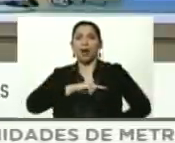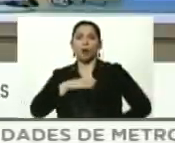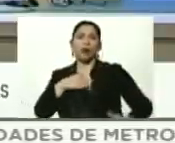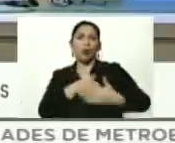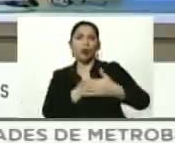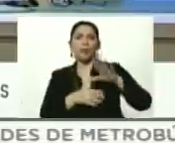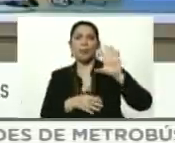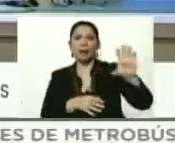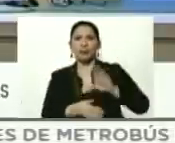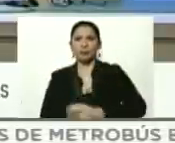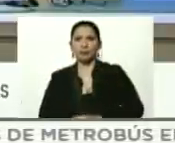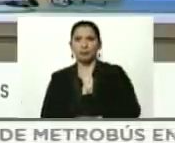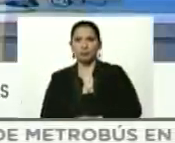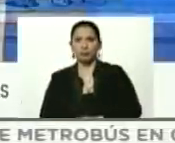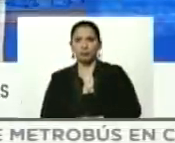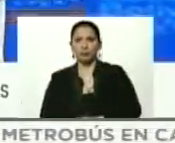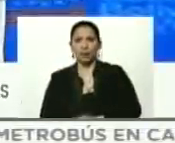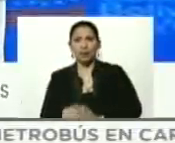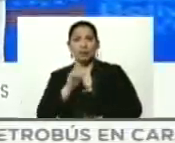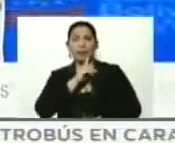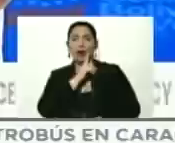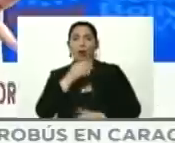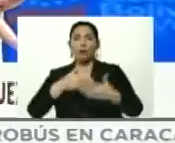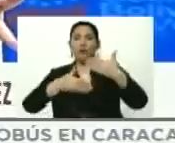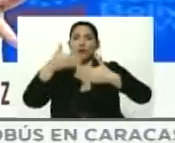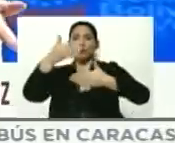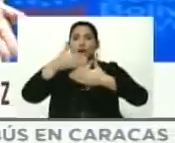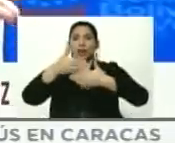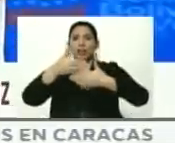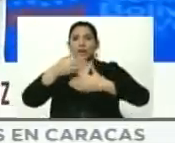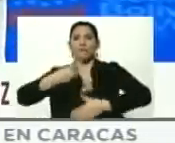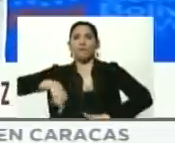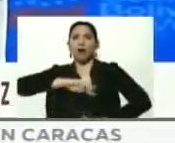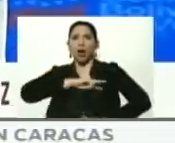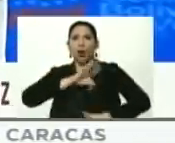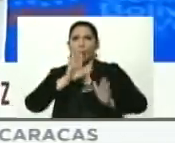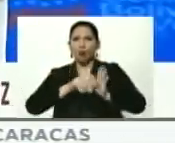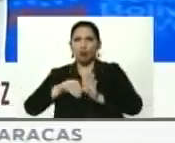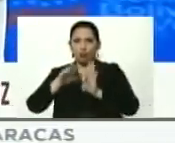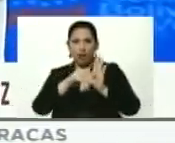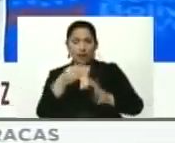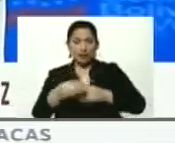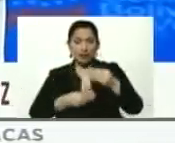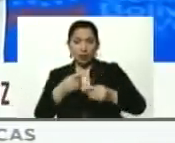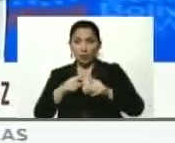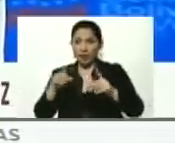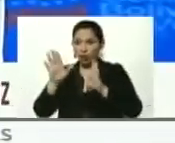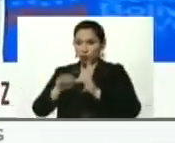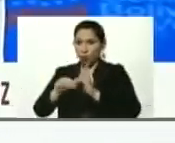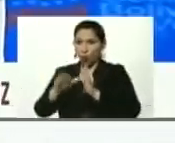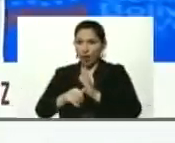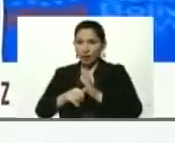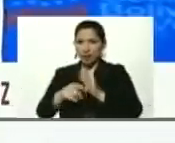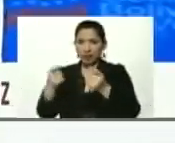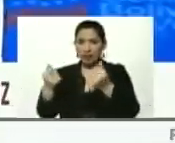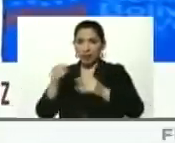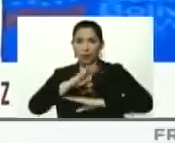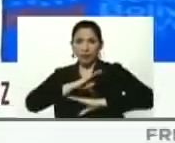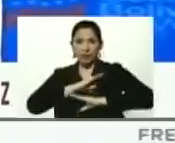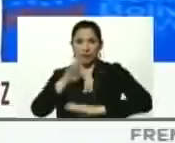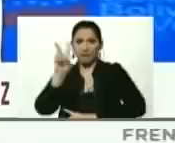República. Sus llamadas murallas son el fraude que ellos están cometiendo para robarse el dinero de los